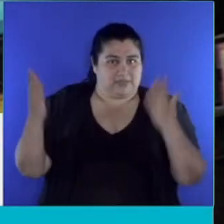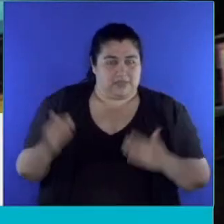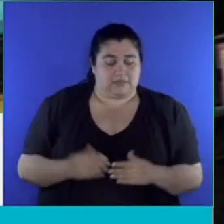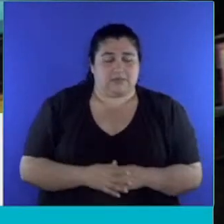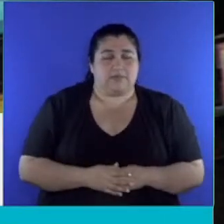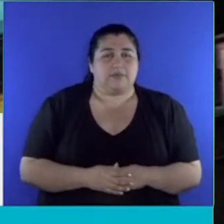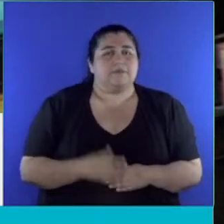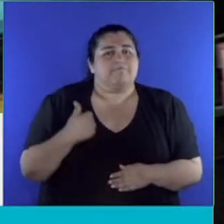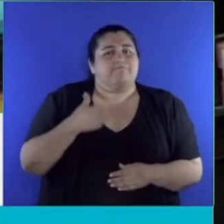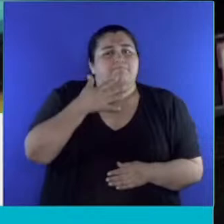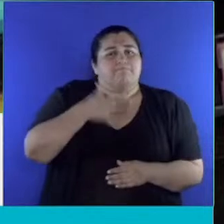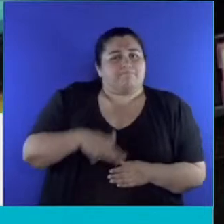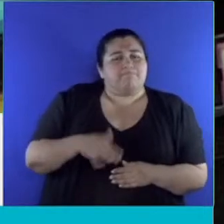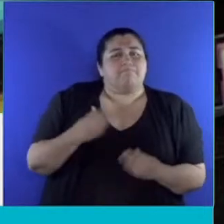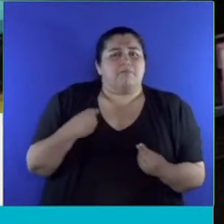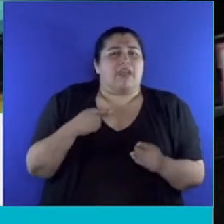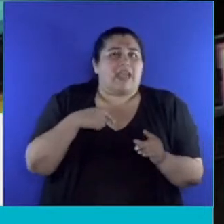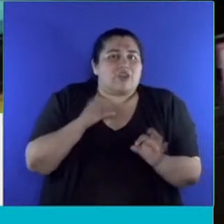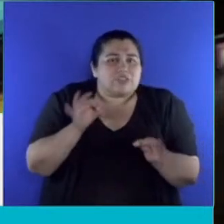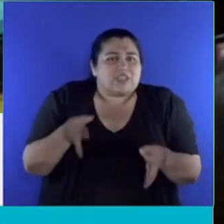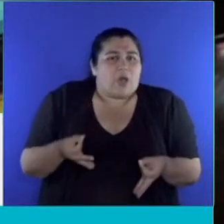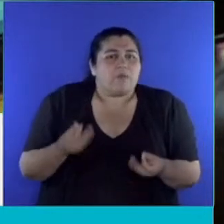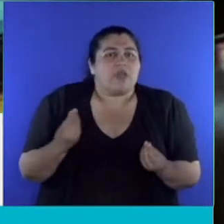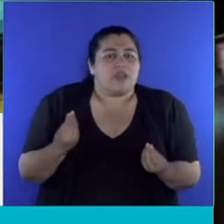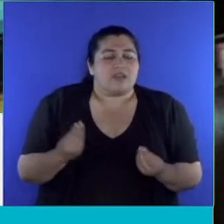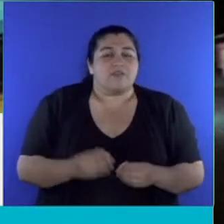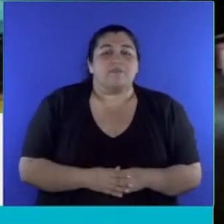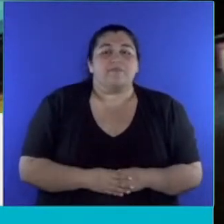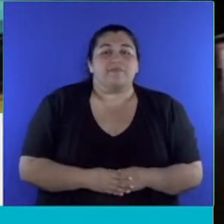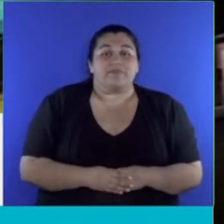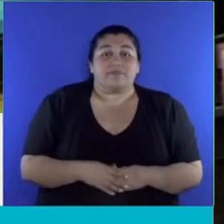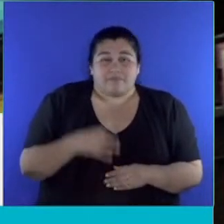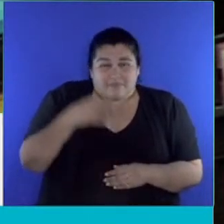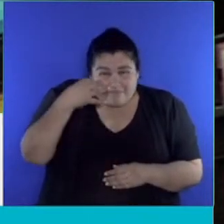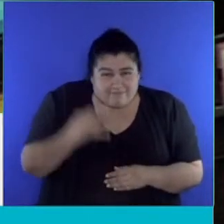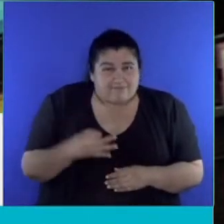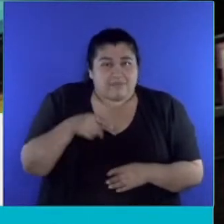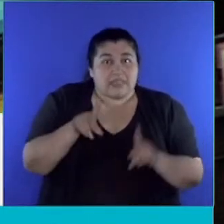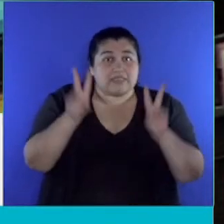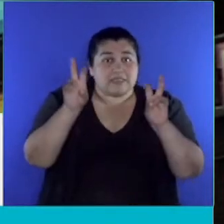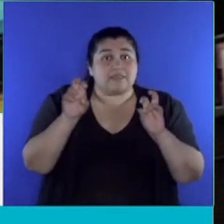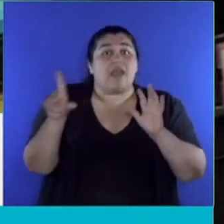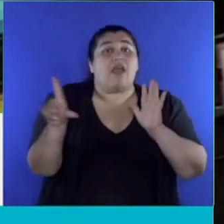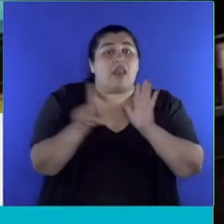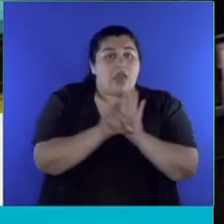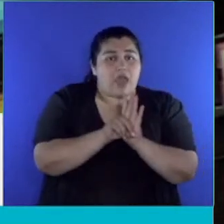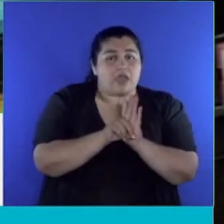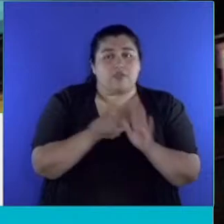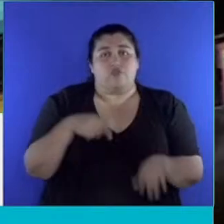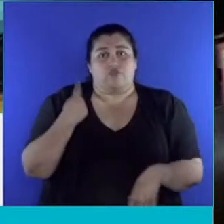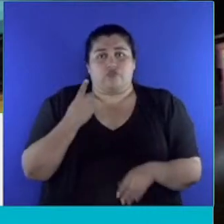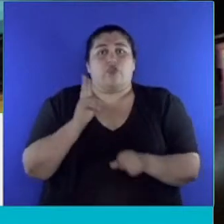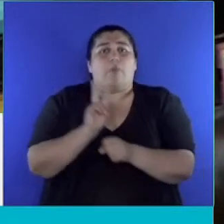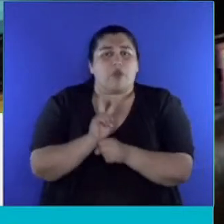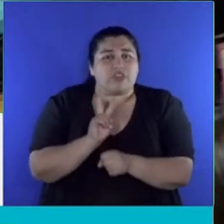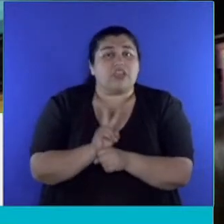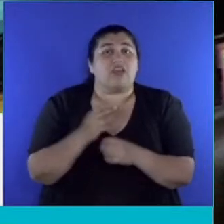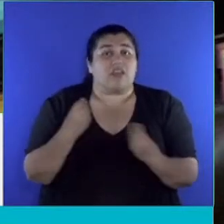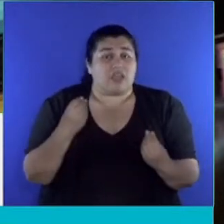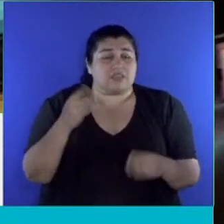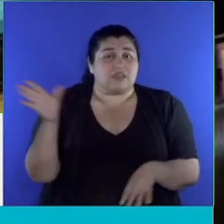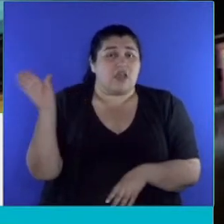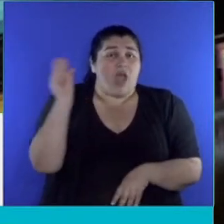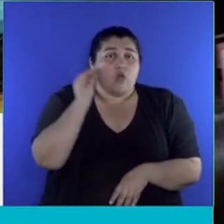entiendo y quiero saber si específicamente con esta ley vamos a proteger la industria